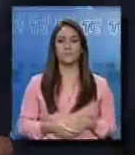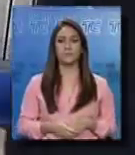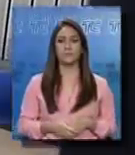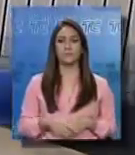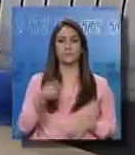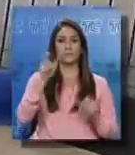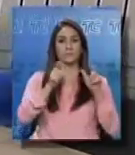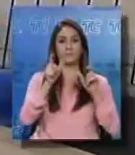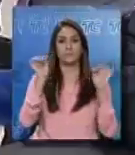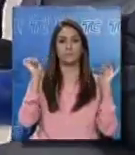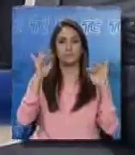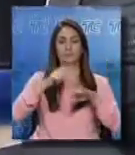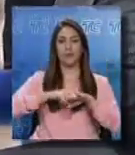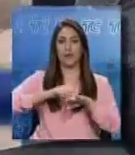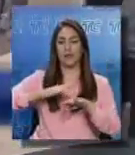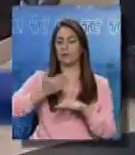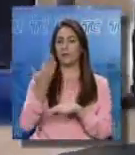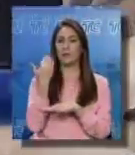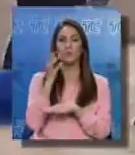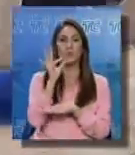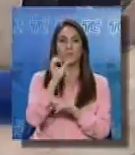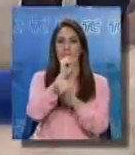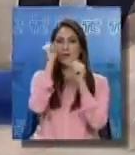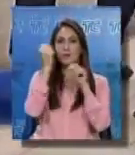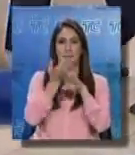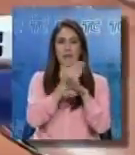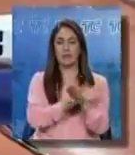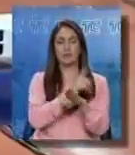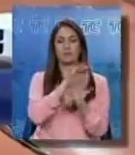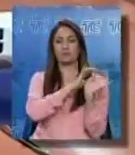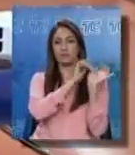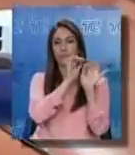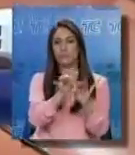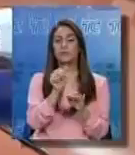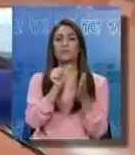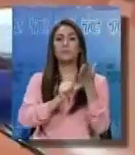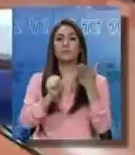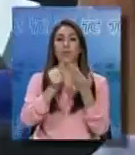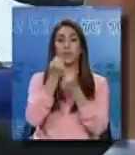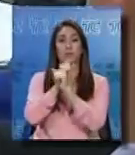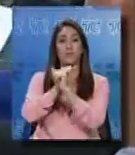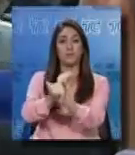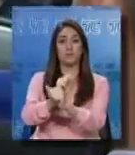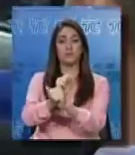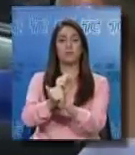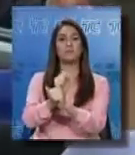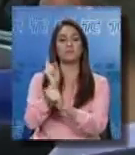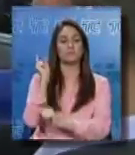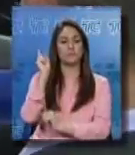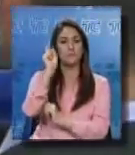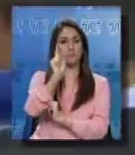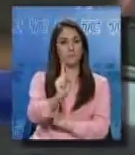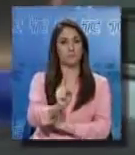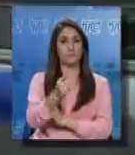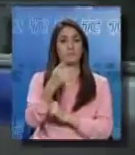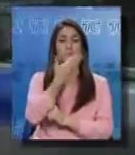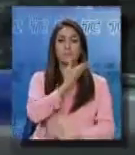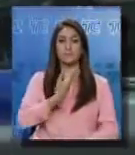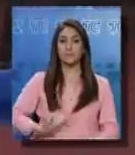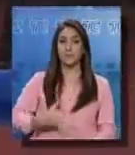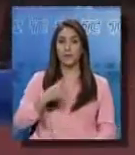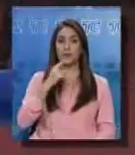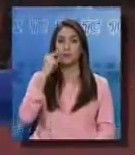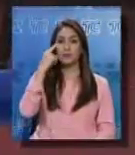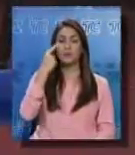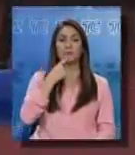Los funcionarios llegaron un poco antes de las 9 de la mañana y en el encuentro el ministro de Defensa, Fernando Cordero, dijo que luego del anuncio presidencial